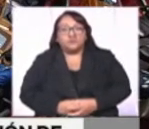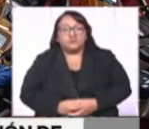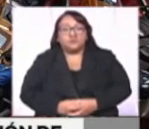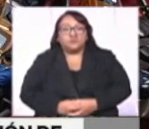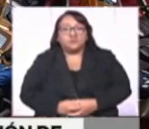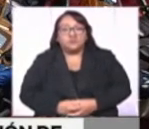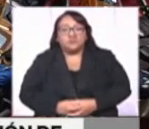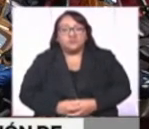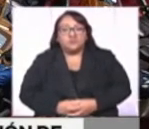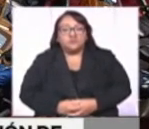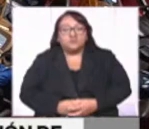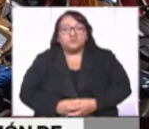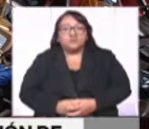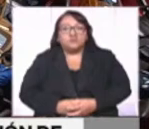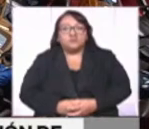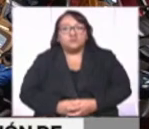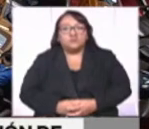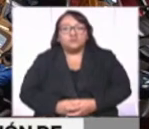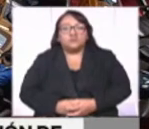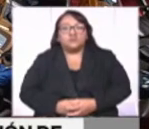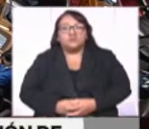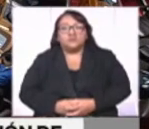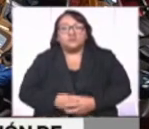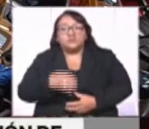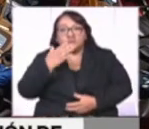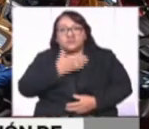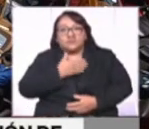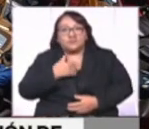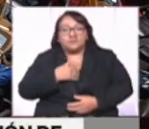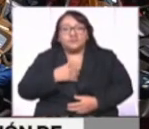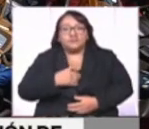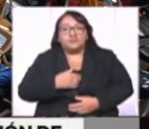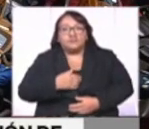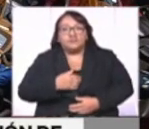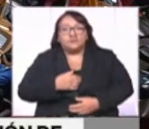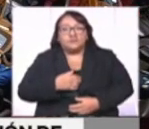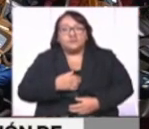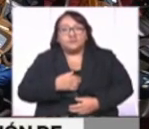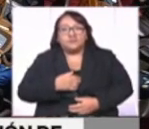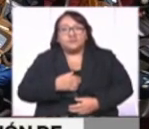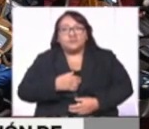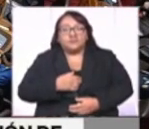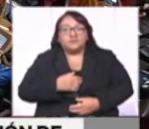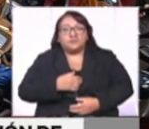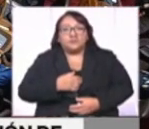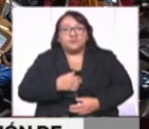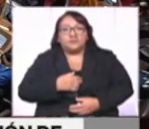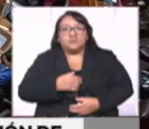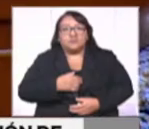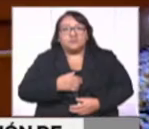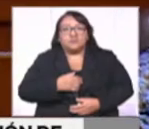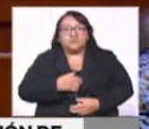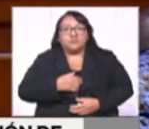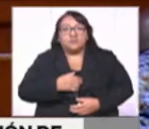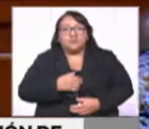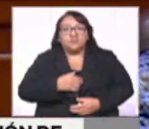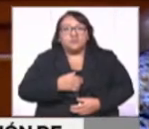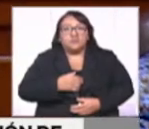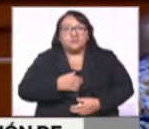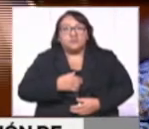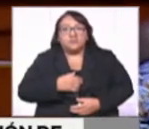Gracias, señor presidente. Me gustaría que estuviera el colega que está proponiendo